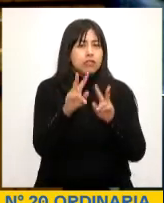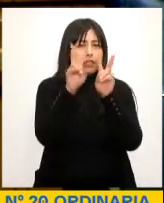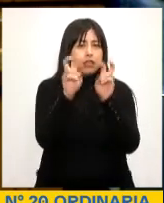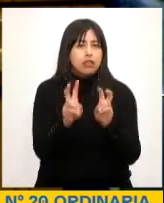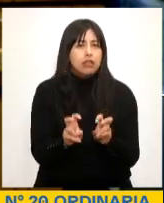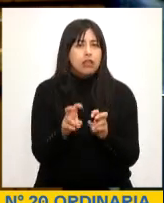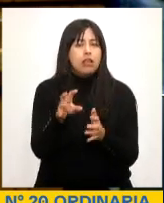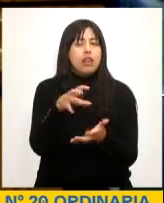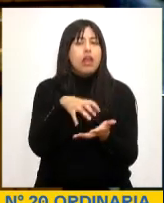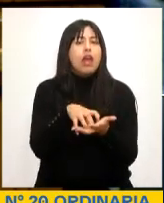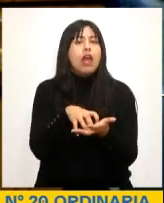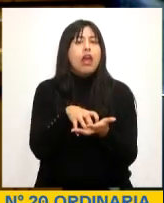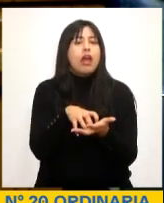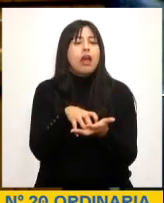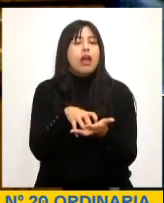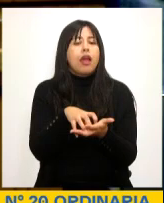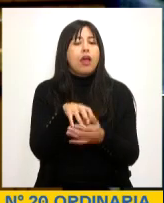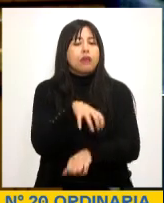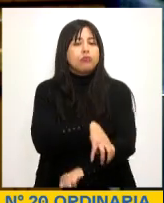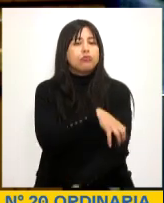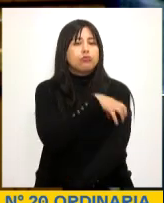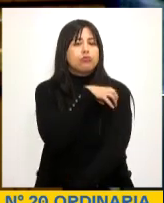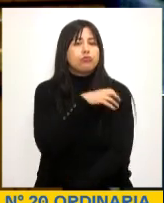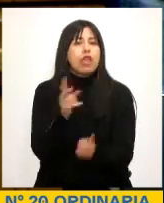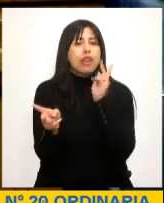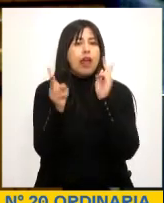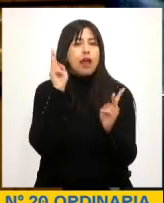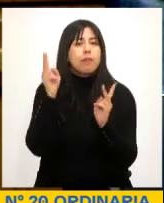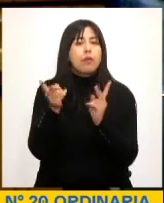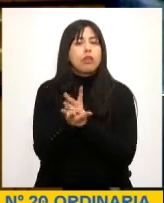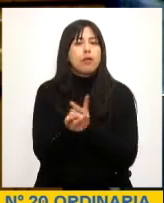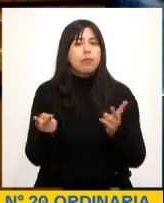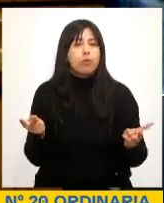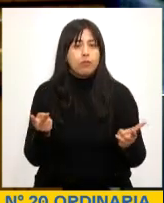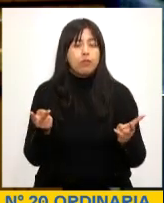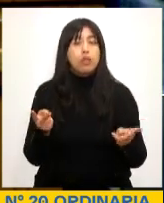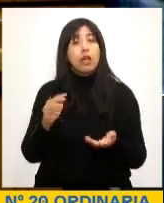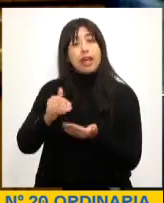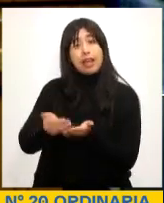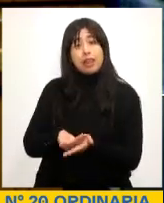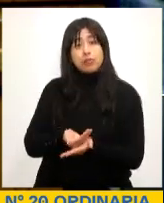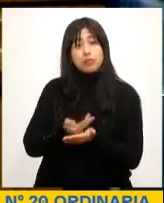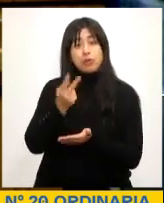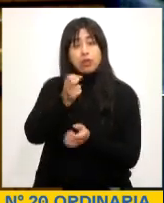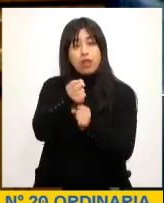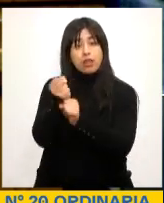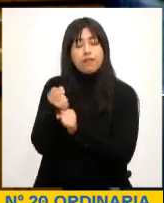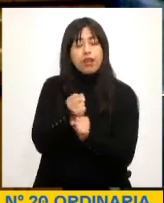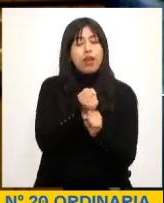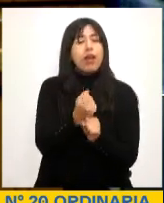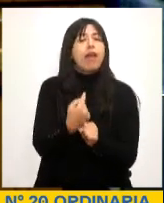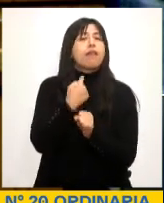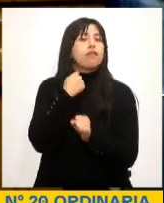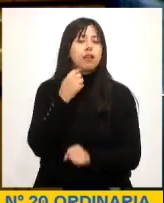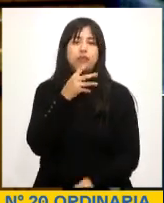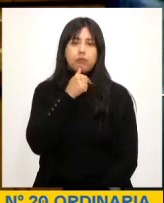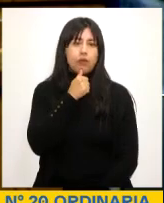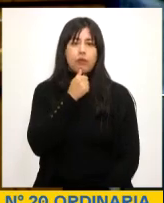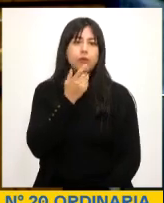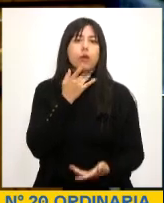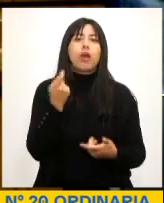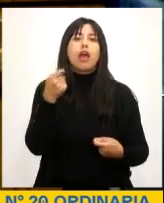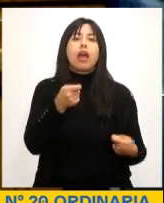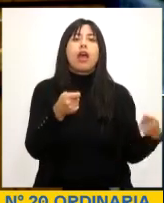transporte público como lo es el asegurar que las remuneraciones de los trabajadores del transporte no se vean afectadas producto de la entrega de